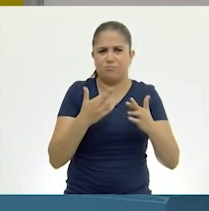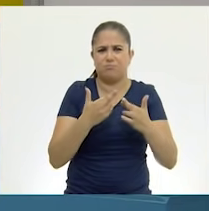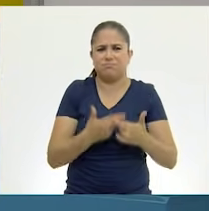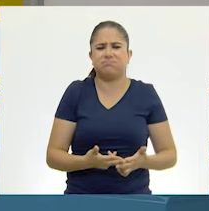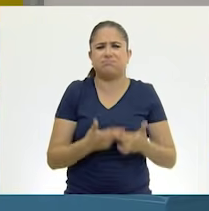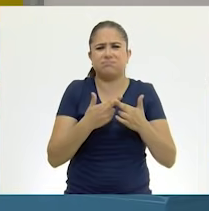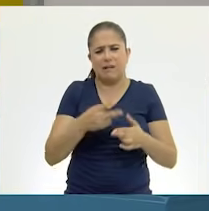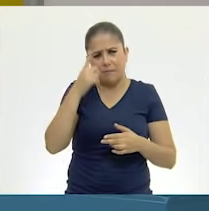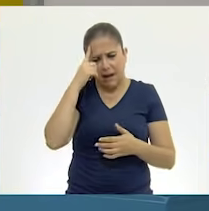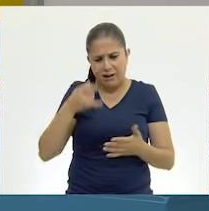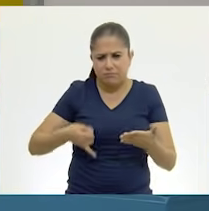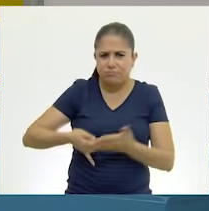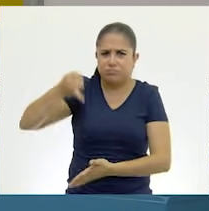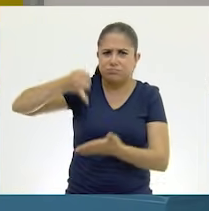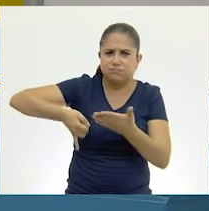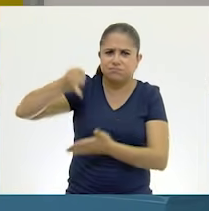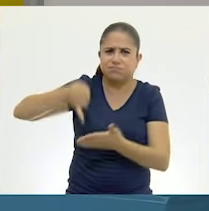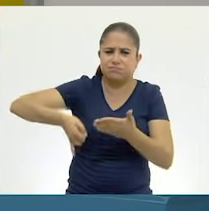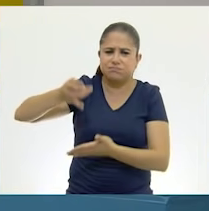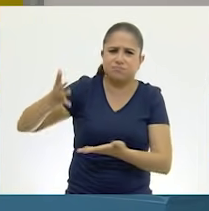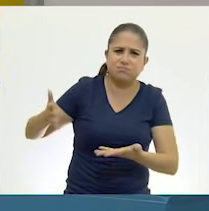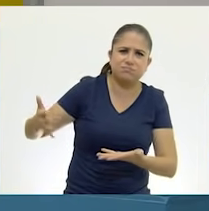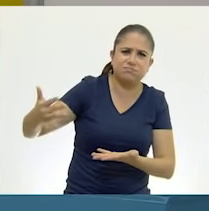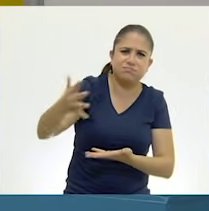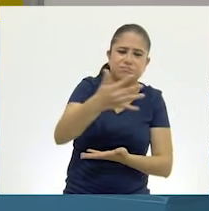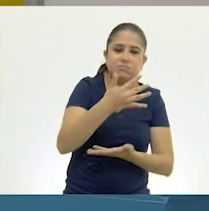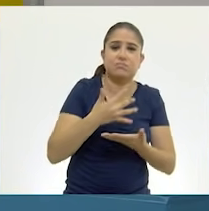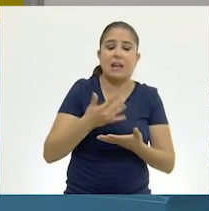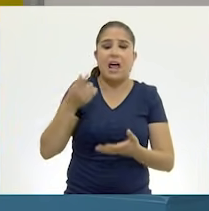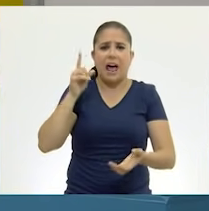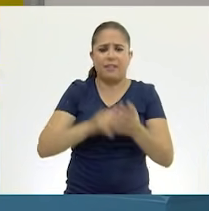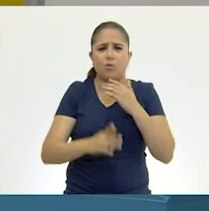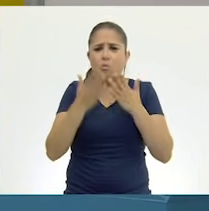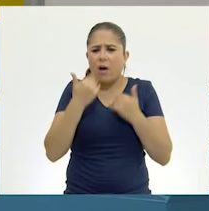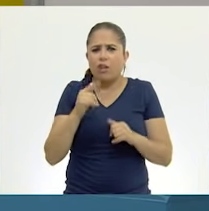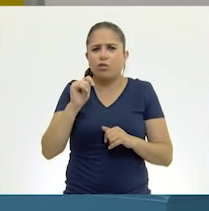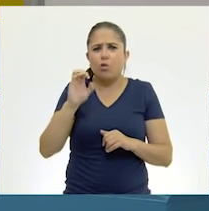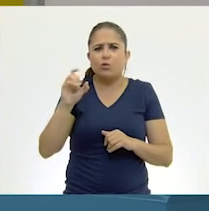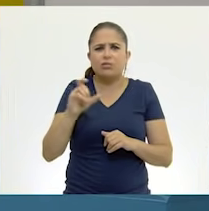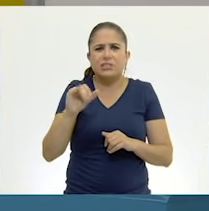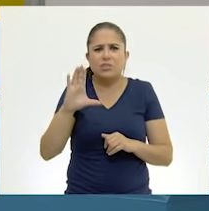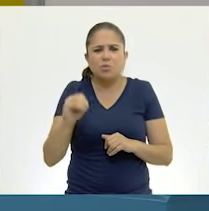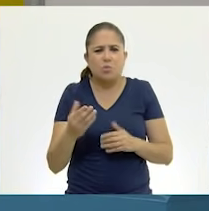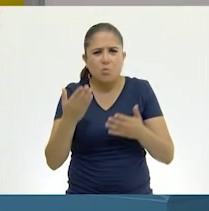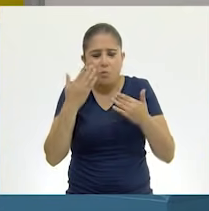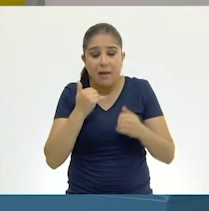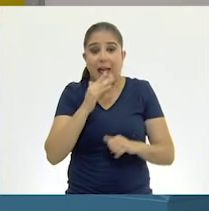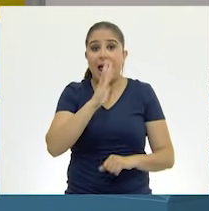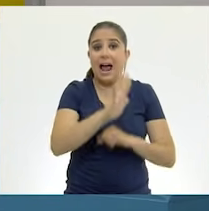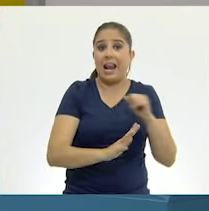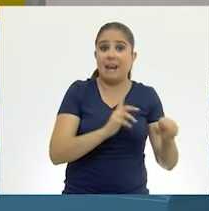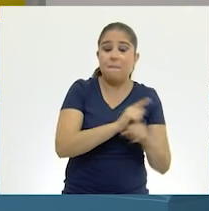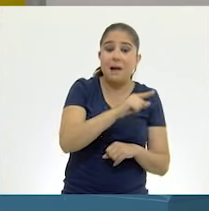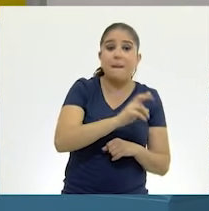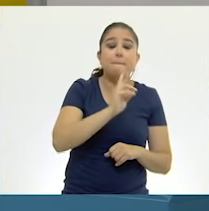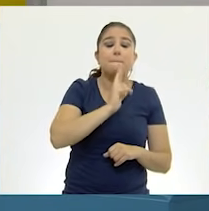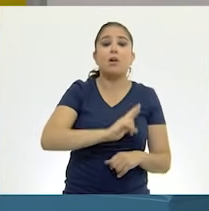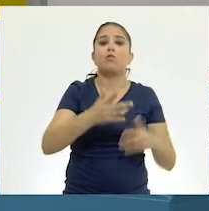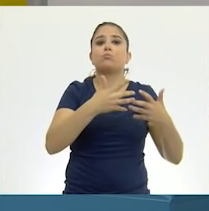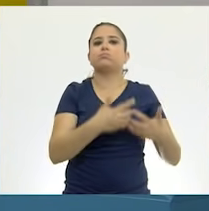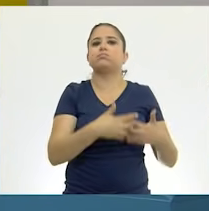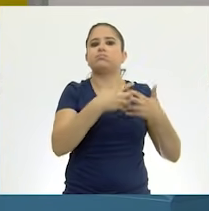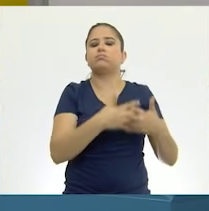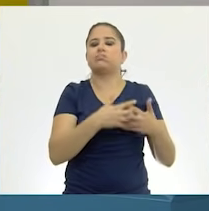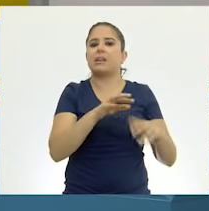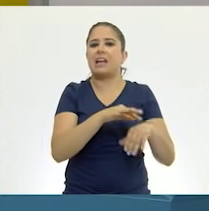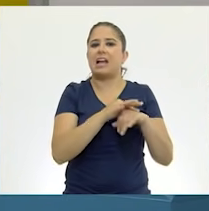adecuados para su cosecha, con menor contenido de sustancias tóxicas, o incluso animales con mejor producción de